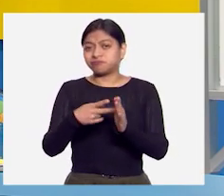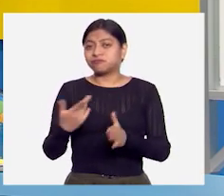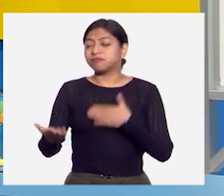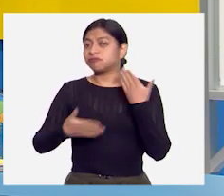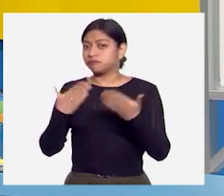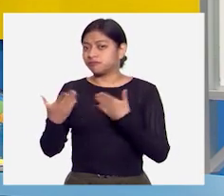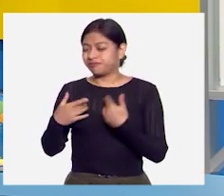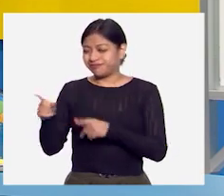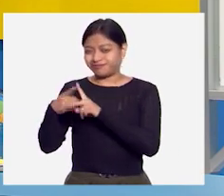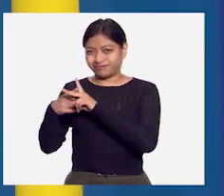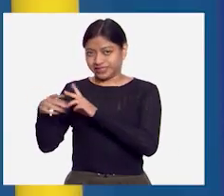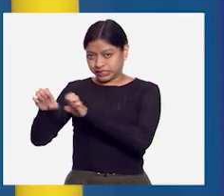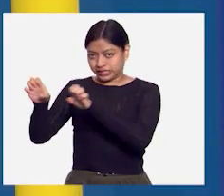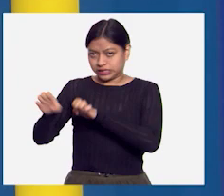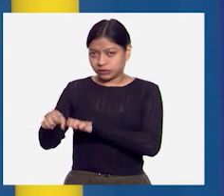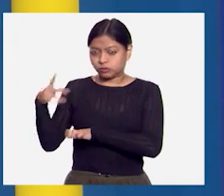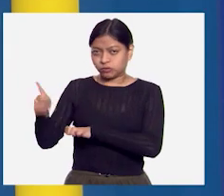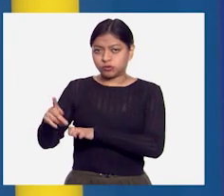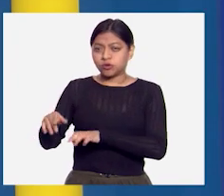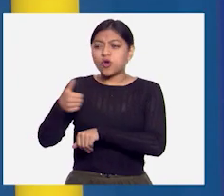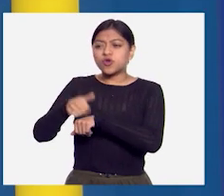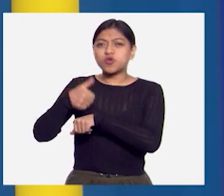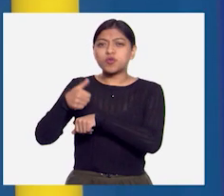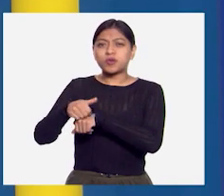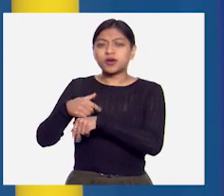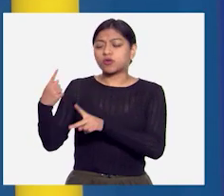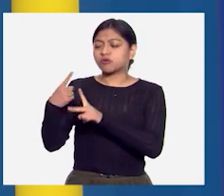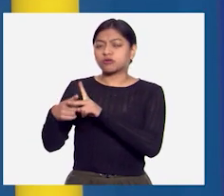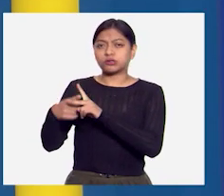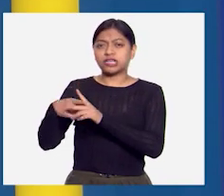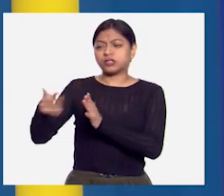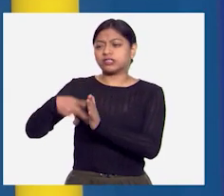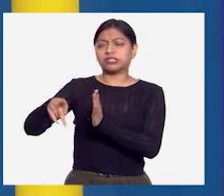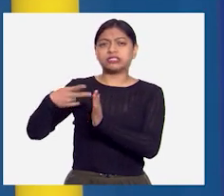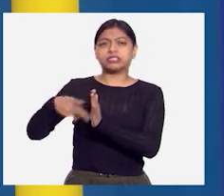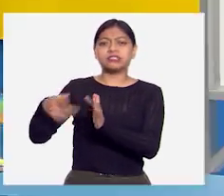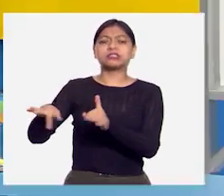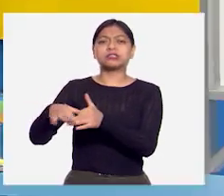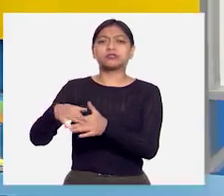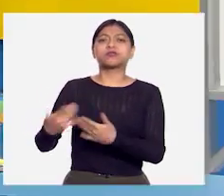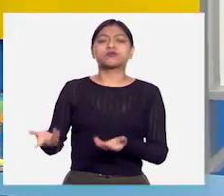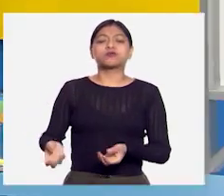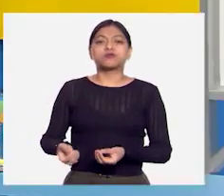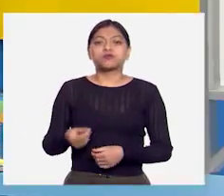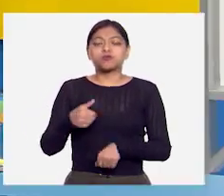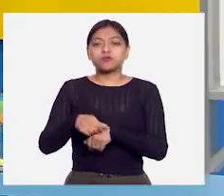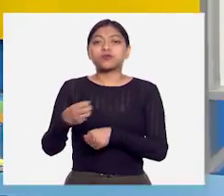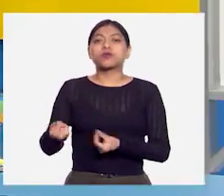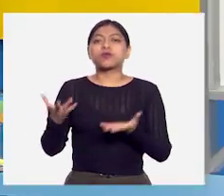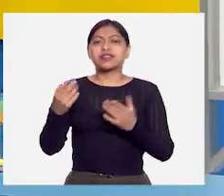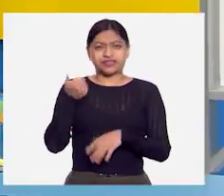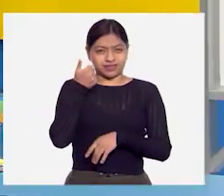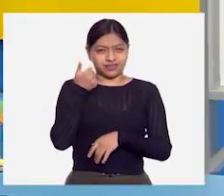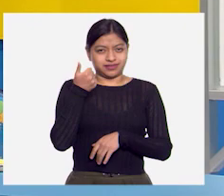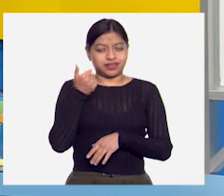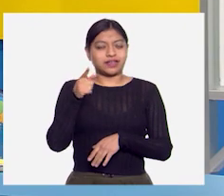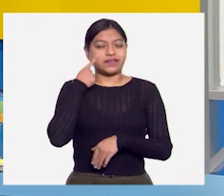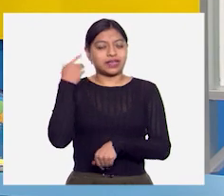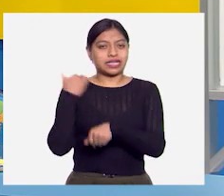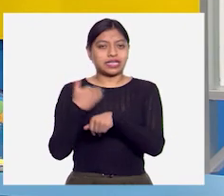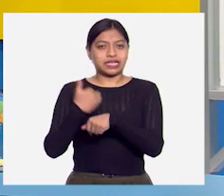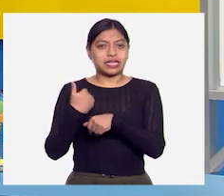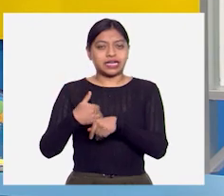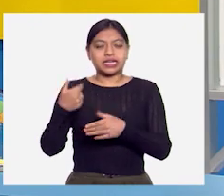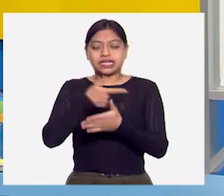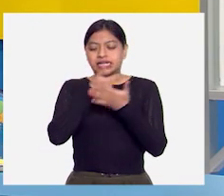¿Los recuerdas, María? Creo que fue el 6, ¿o no? No te preocupes. Tenemos registrados